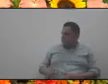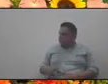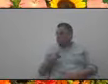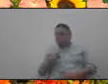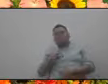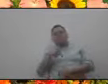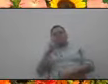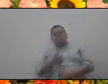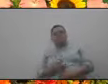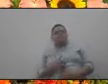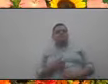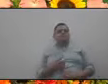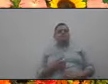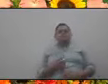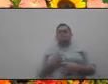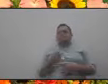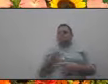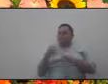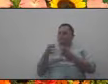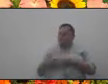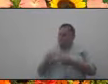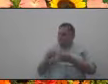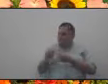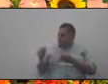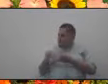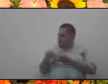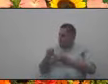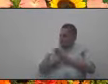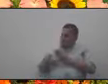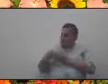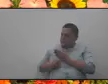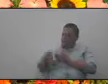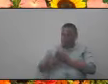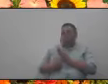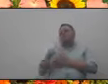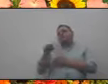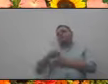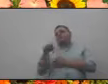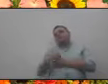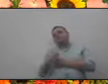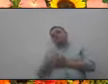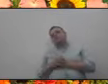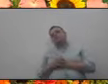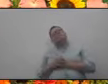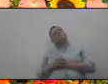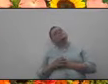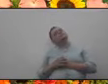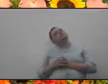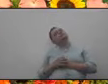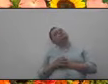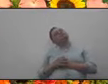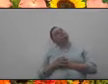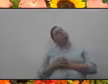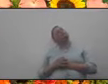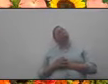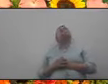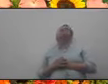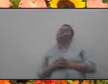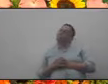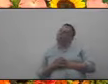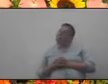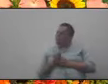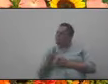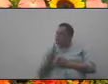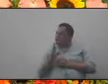hasta de funcionarios, vuelva y empiece. Así es, yo creo que hay una palabra tradicional aquí en nuestro